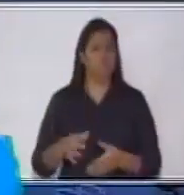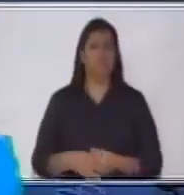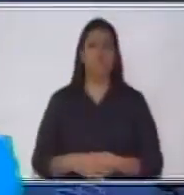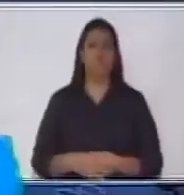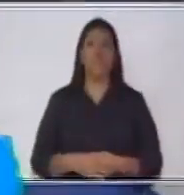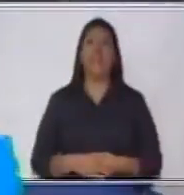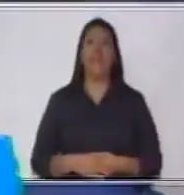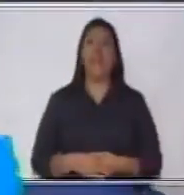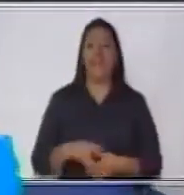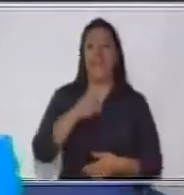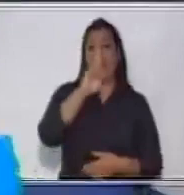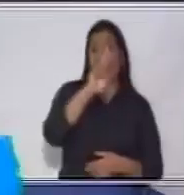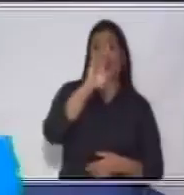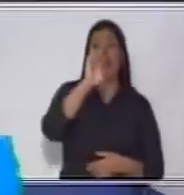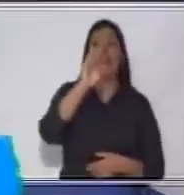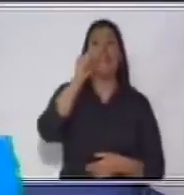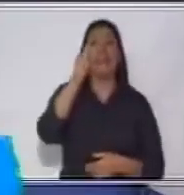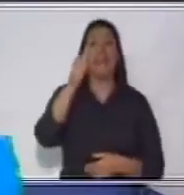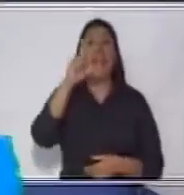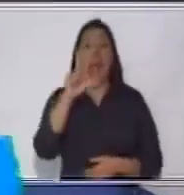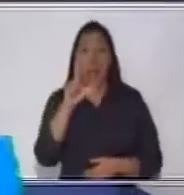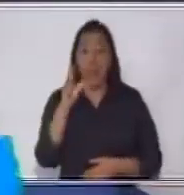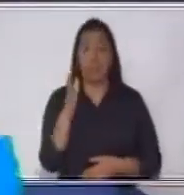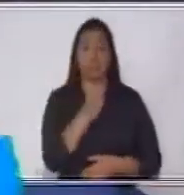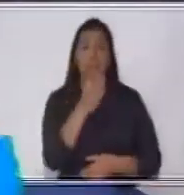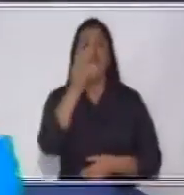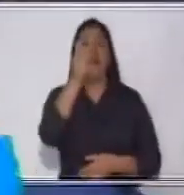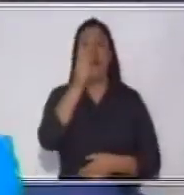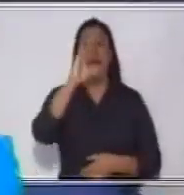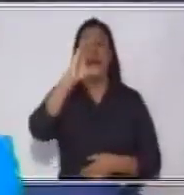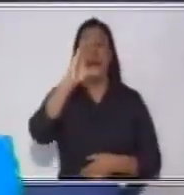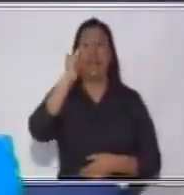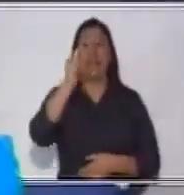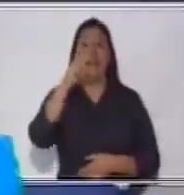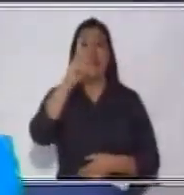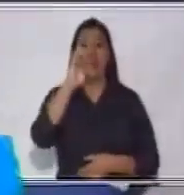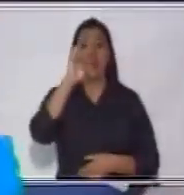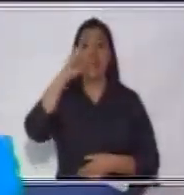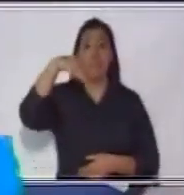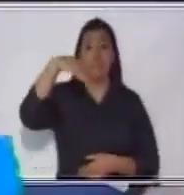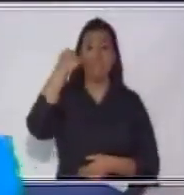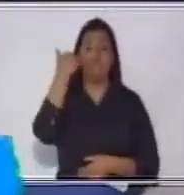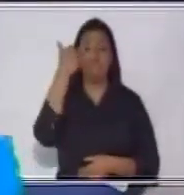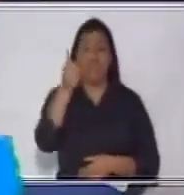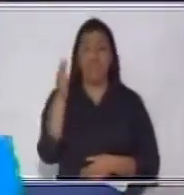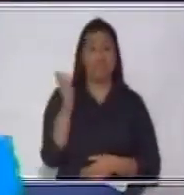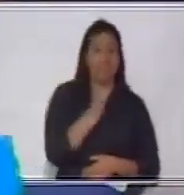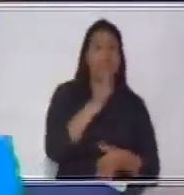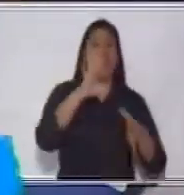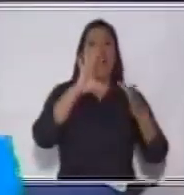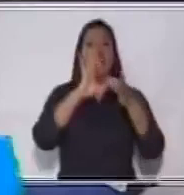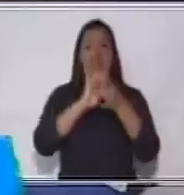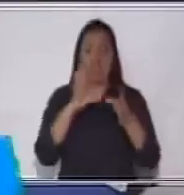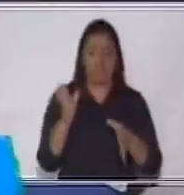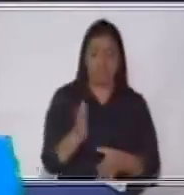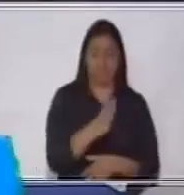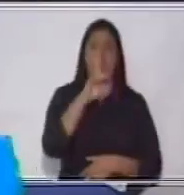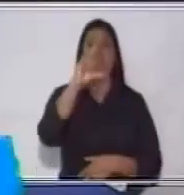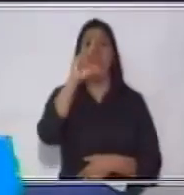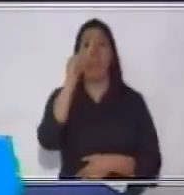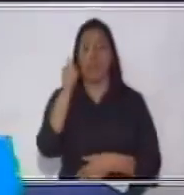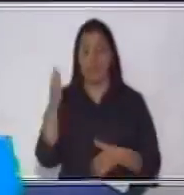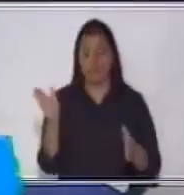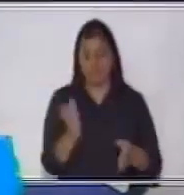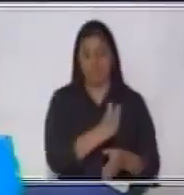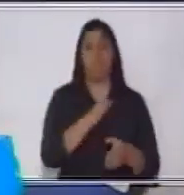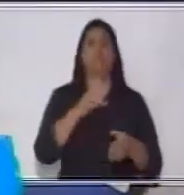Es la Real Academia de la Lengua. Te invito a que tú investigues qué es la Real Academia de la Lengua. Podrás tal vez pensar